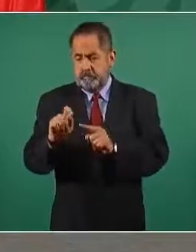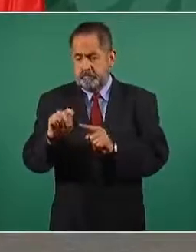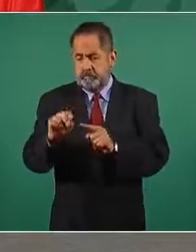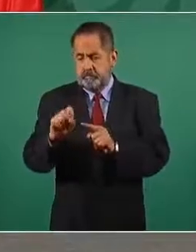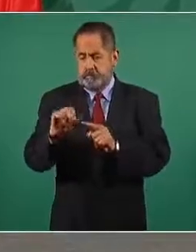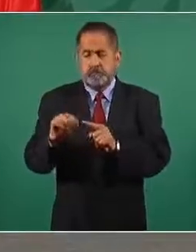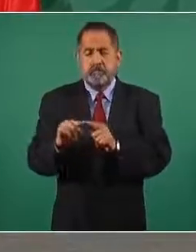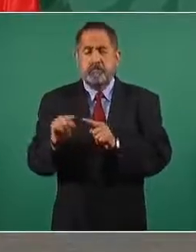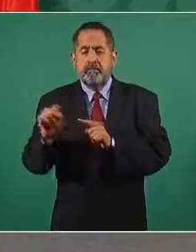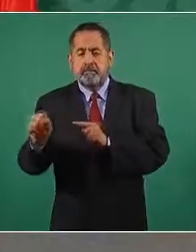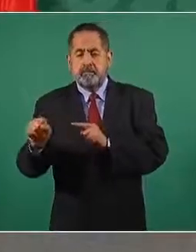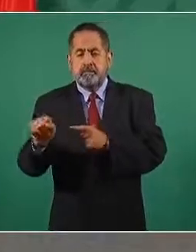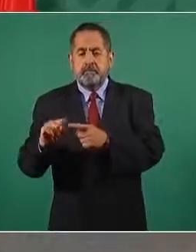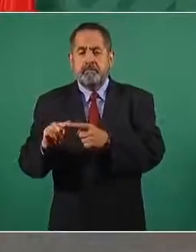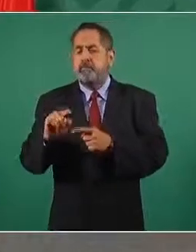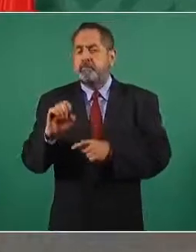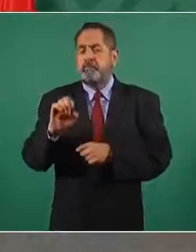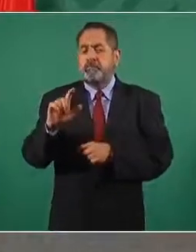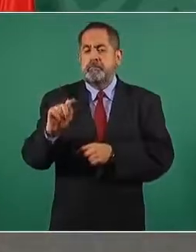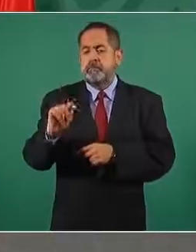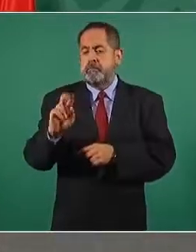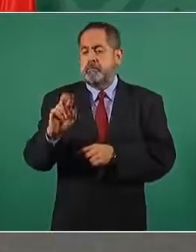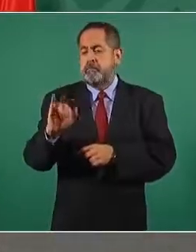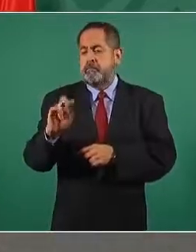El Triunfo,